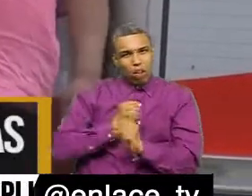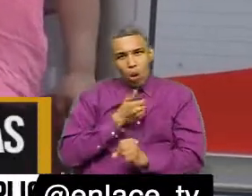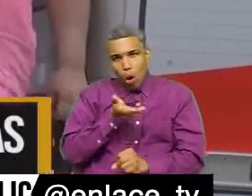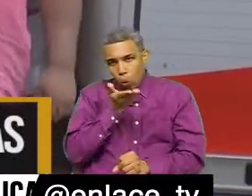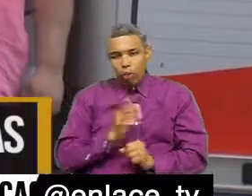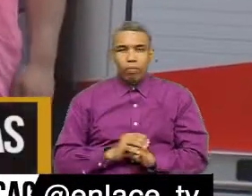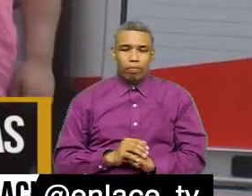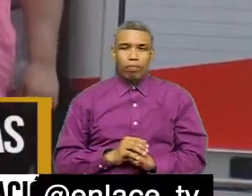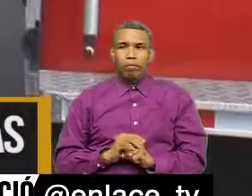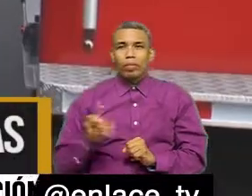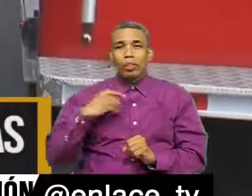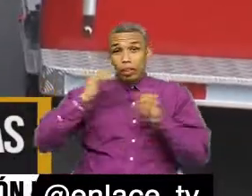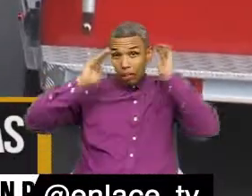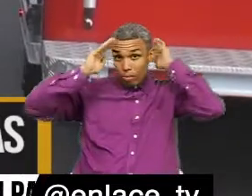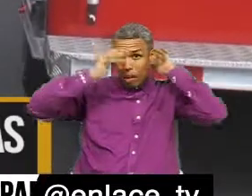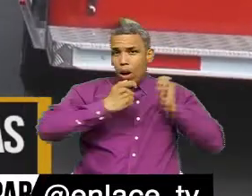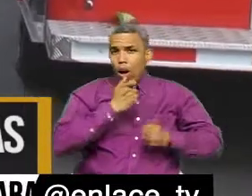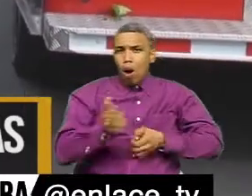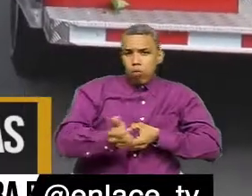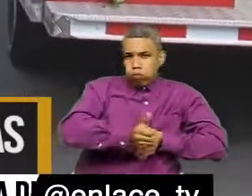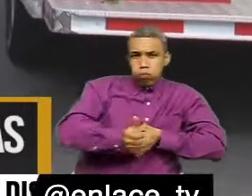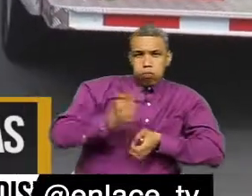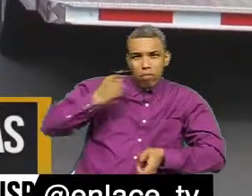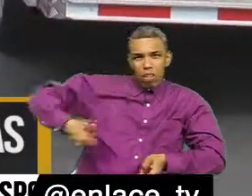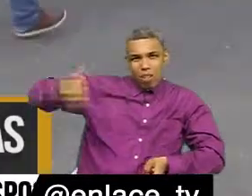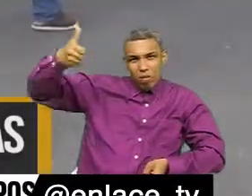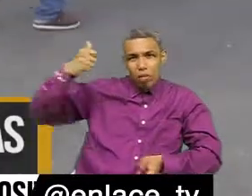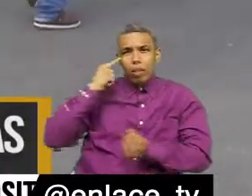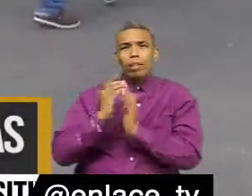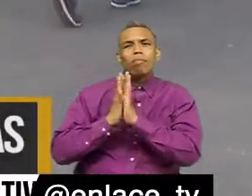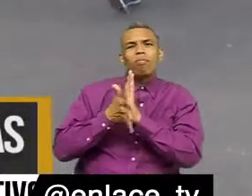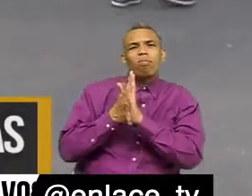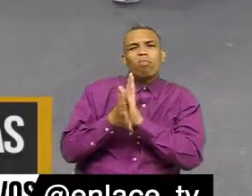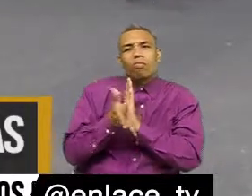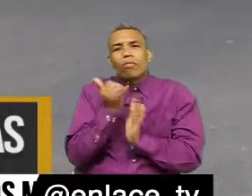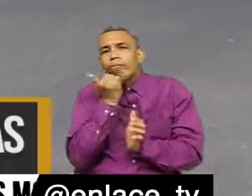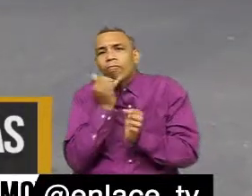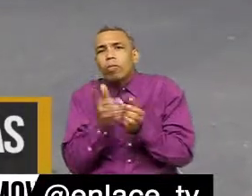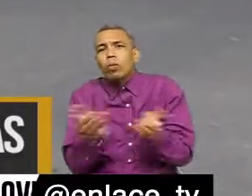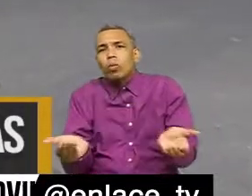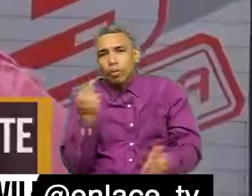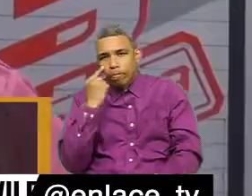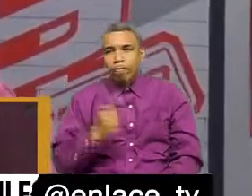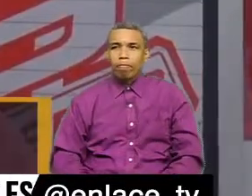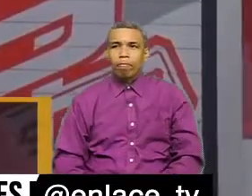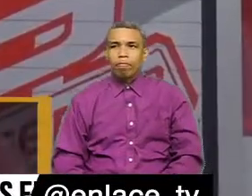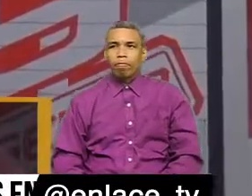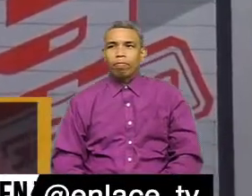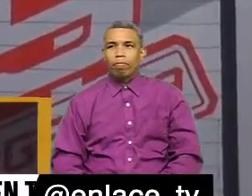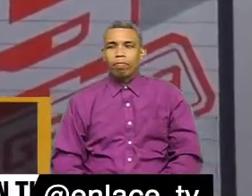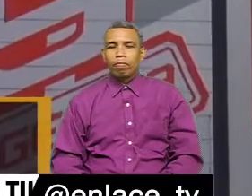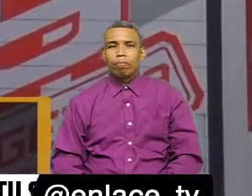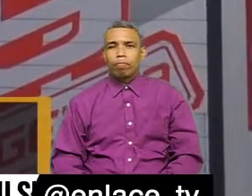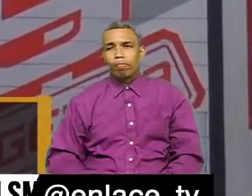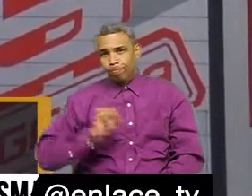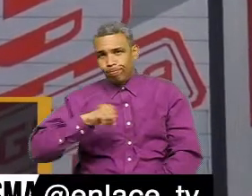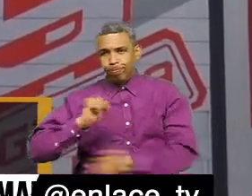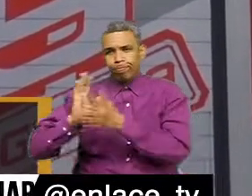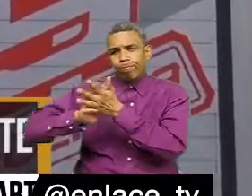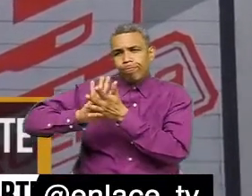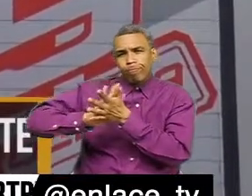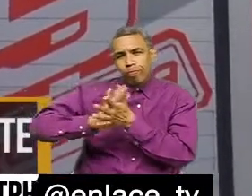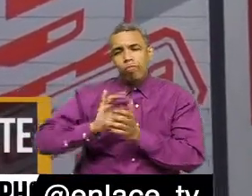Cuerpo de Bomberos de Barranca Bermeja, capitán Alexander Díaz, ha explicado la actuación del organismo de socorro en este accidente. Sí, nos informan de un accidente en